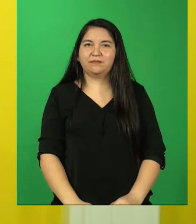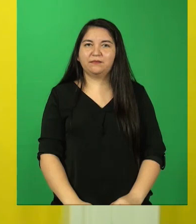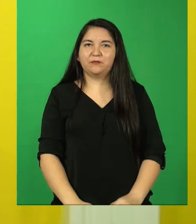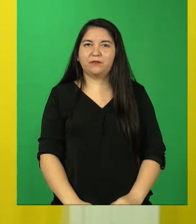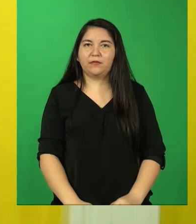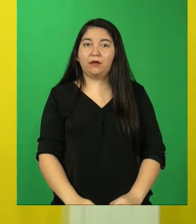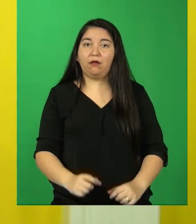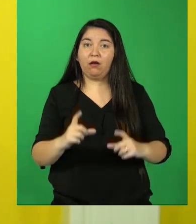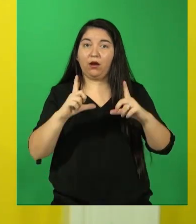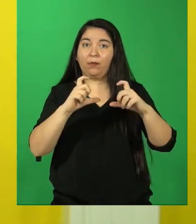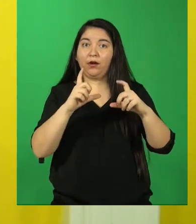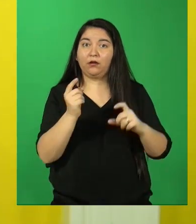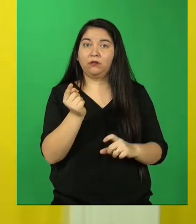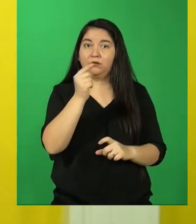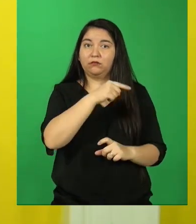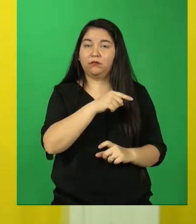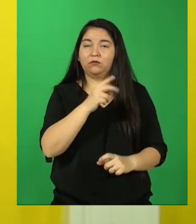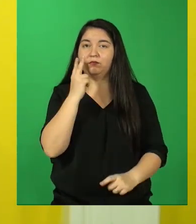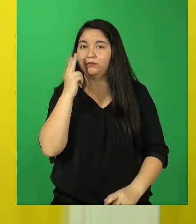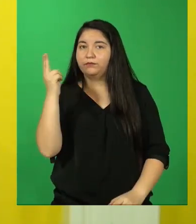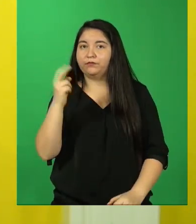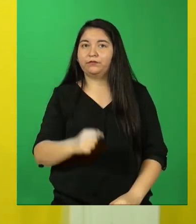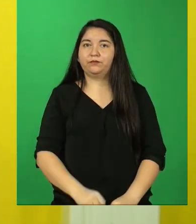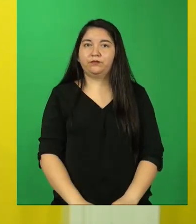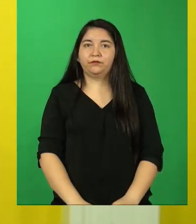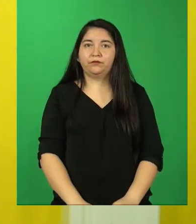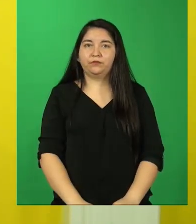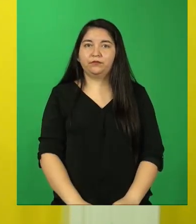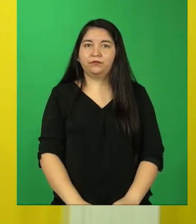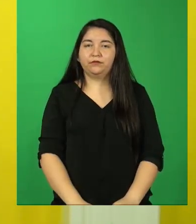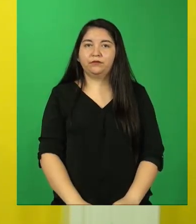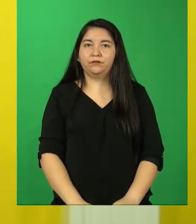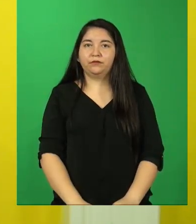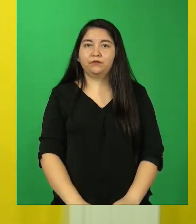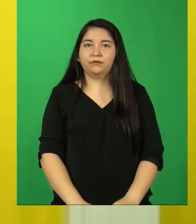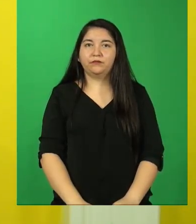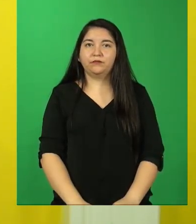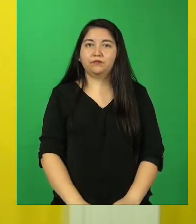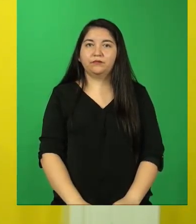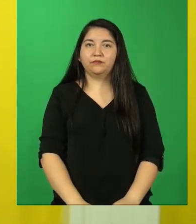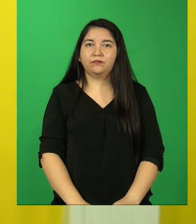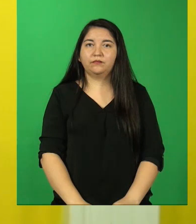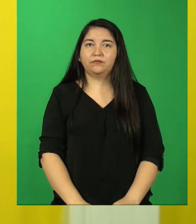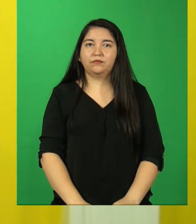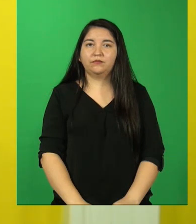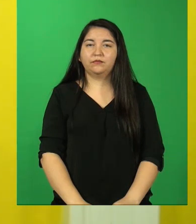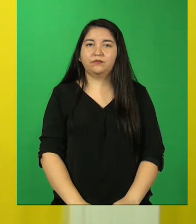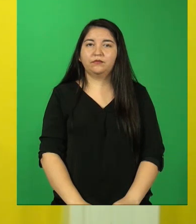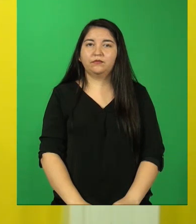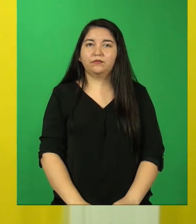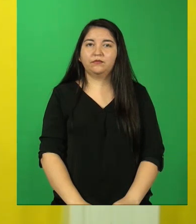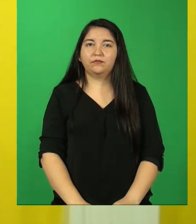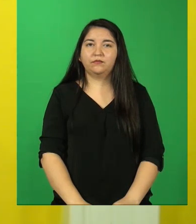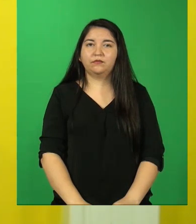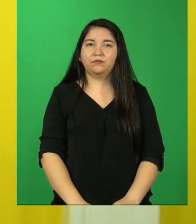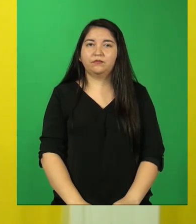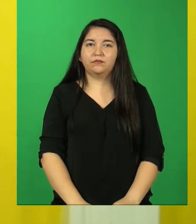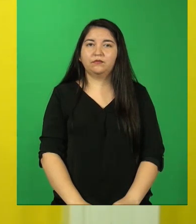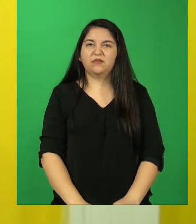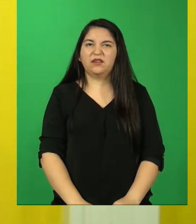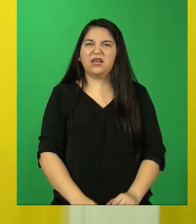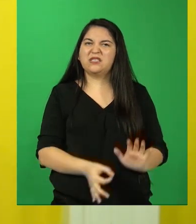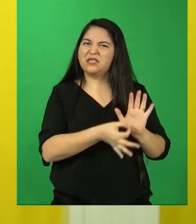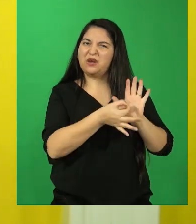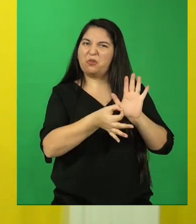La segunda imagen. ¿Qué cuento es ese? Miren quién está ahí. ¿Quién?